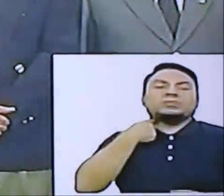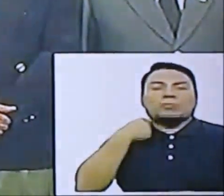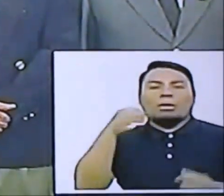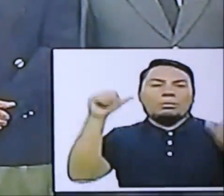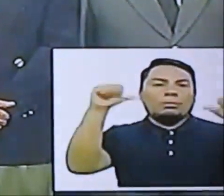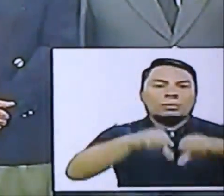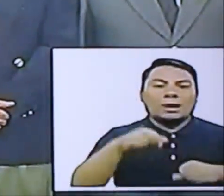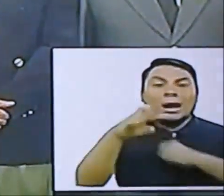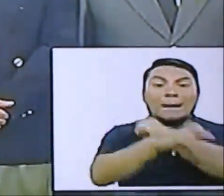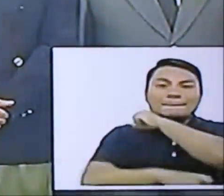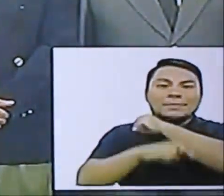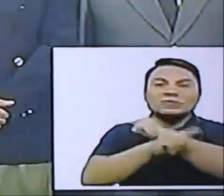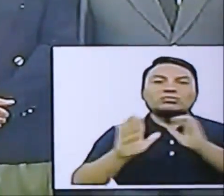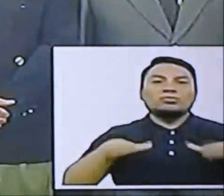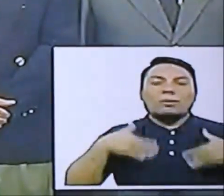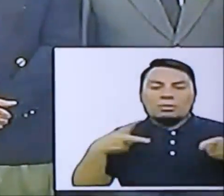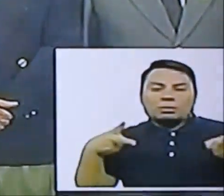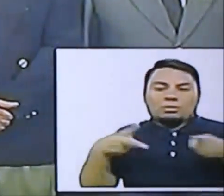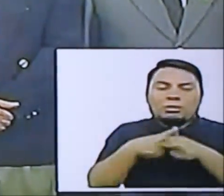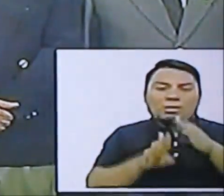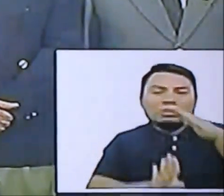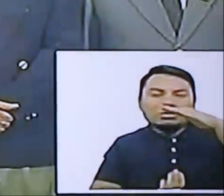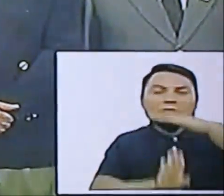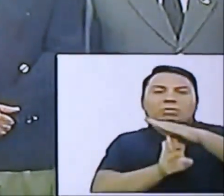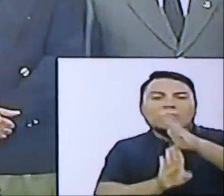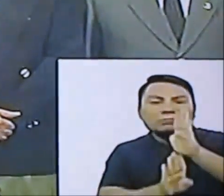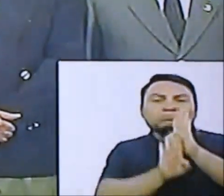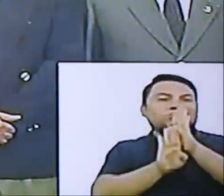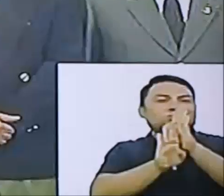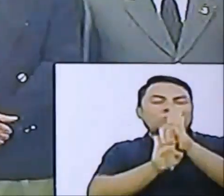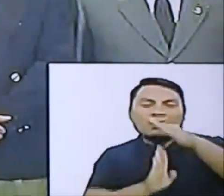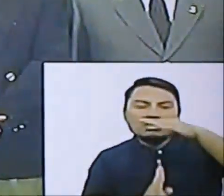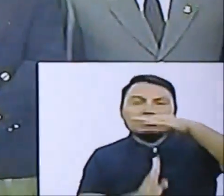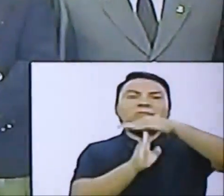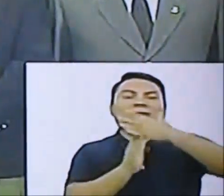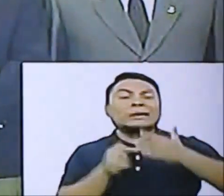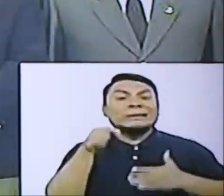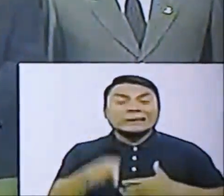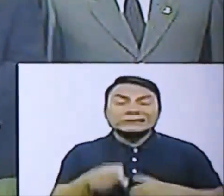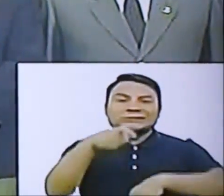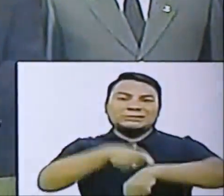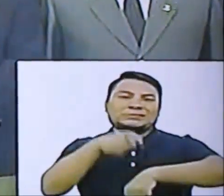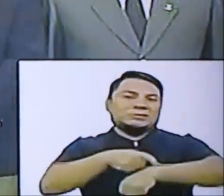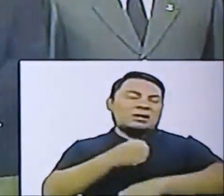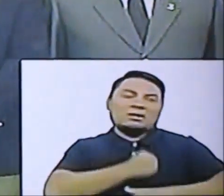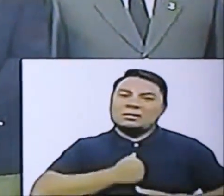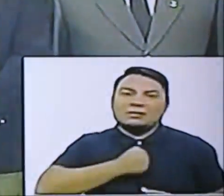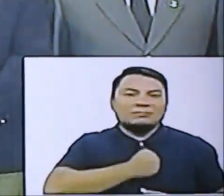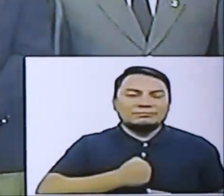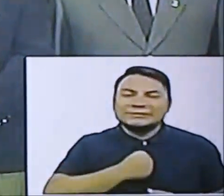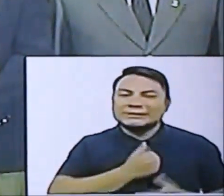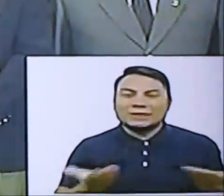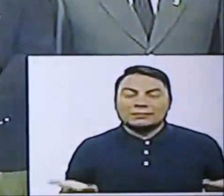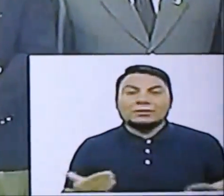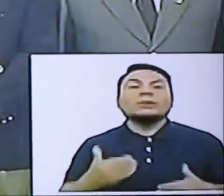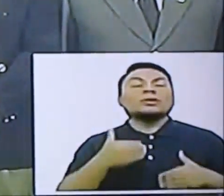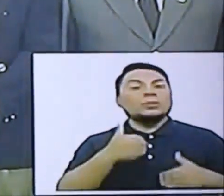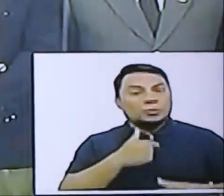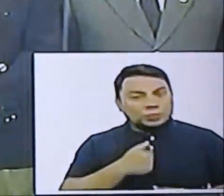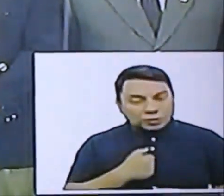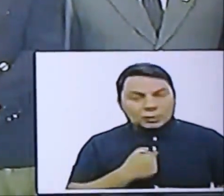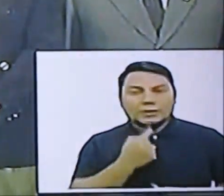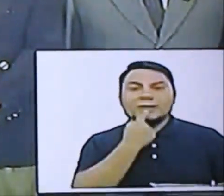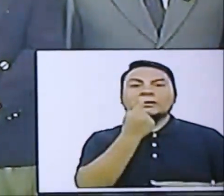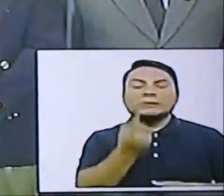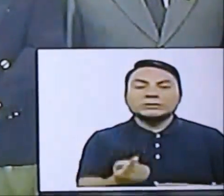permite avanzar. Situación especialmente lamentable si advertimos que nos